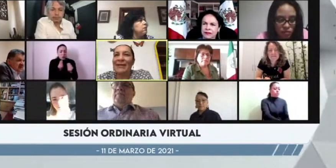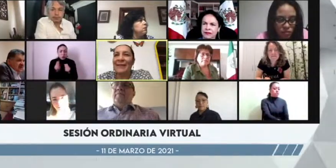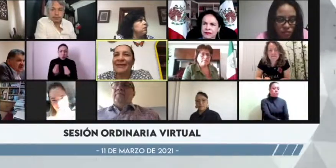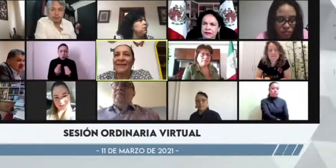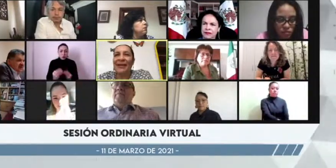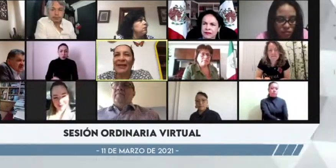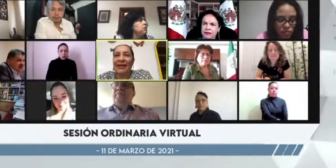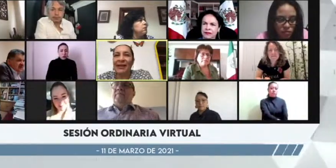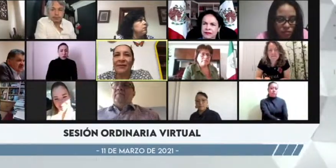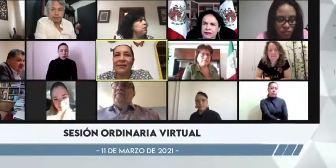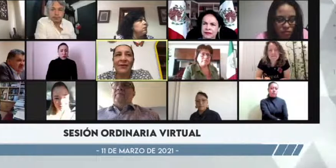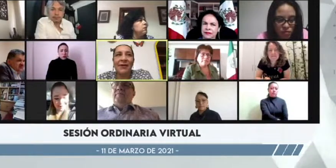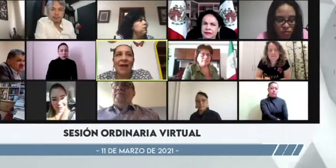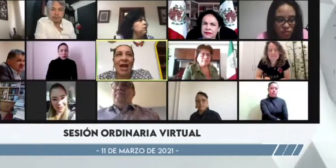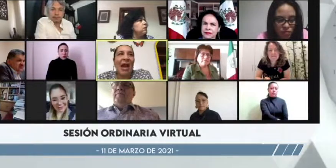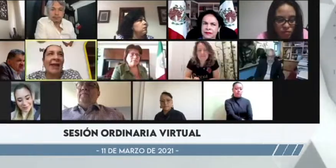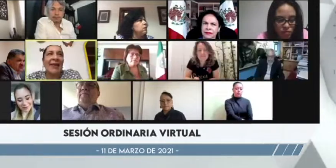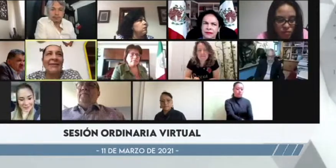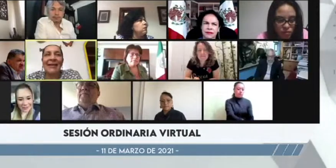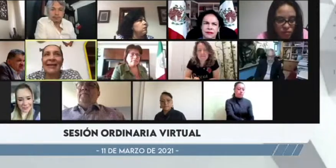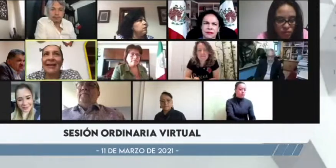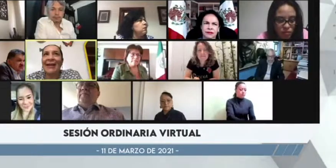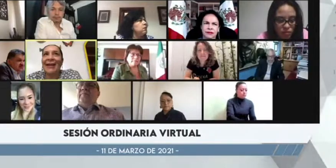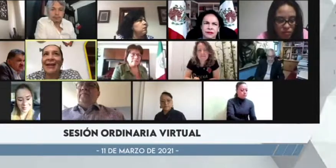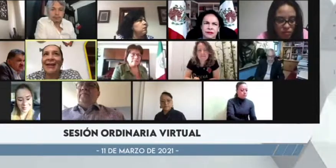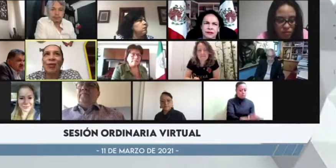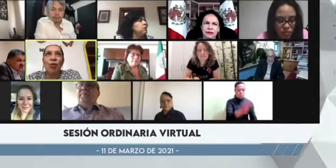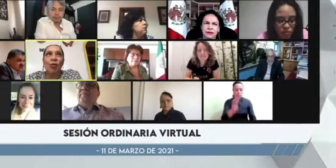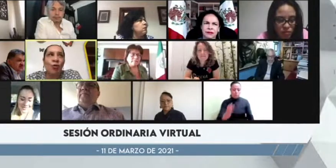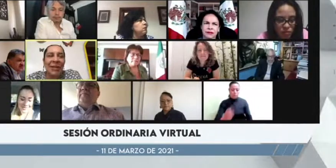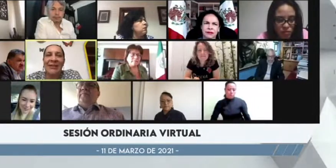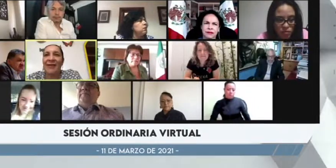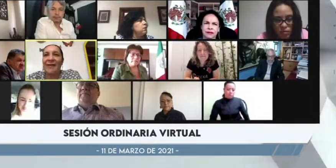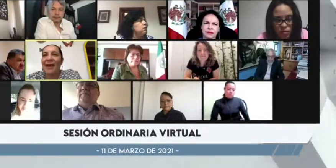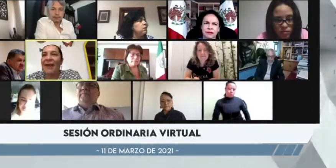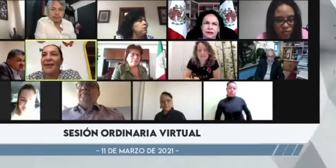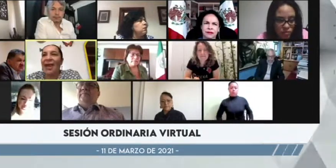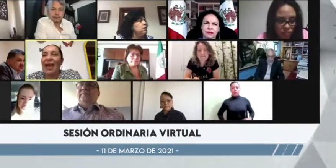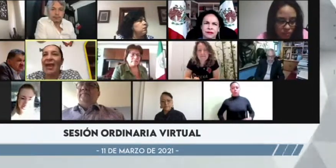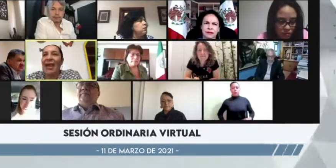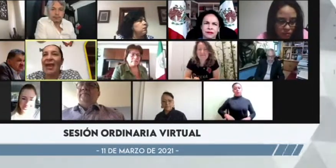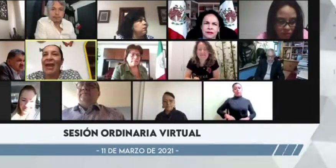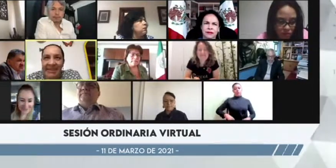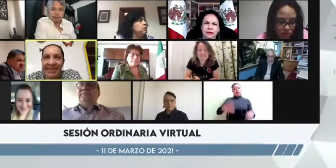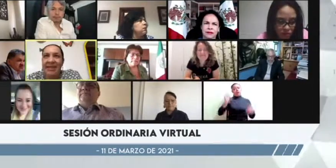perspectiva de género. Agradecerle su necedad e